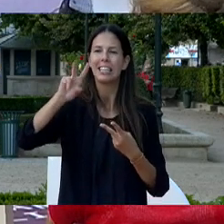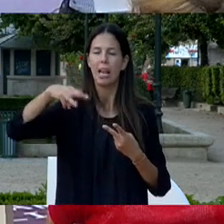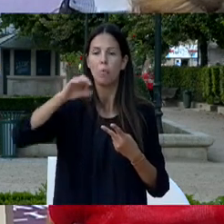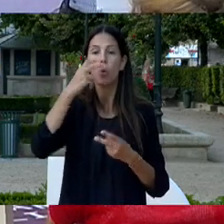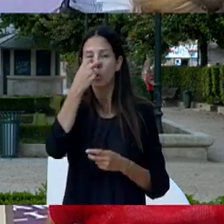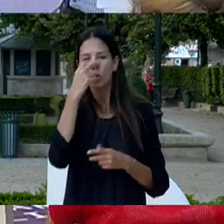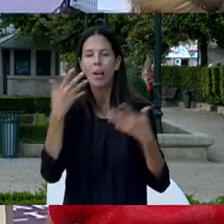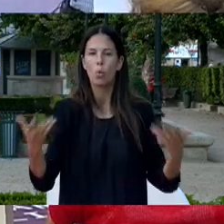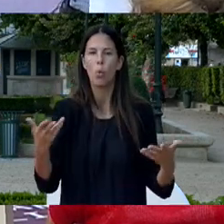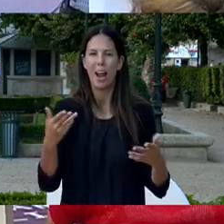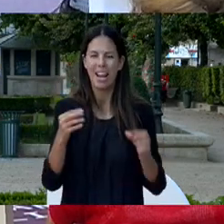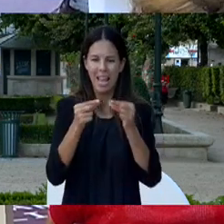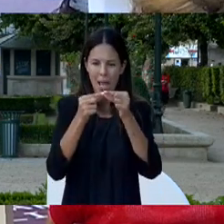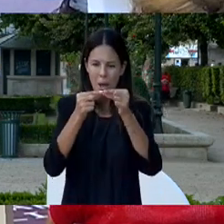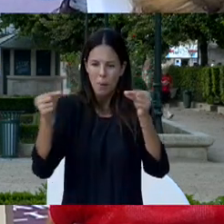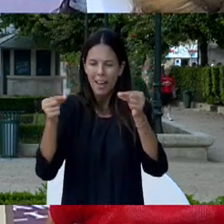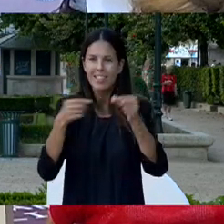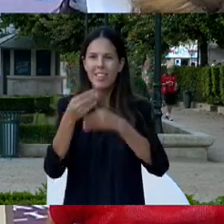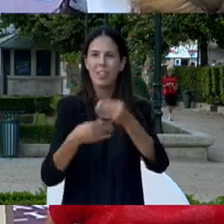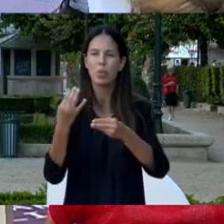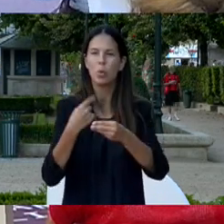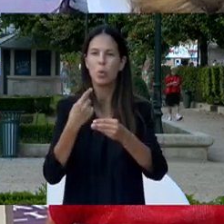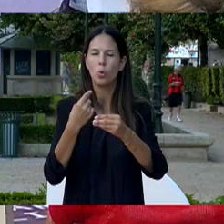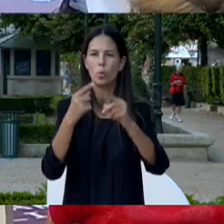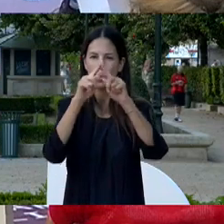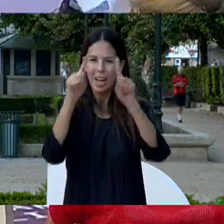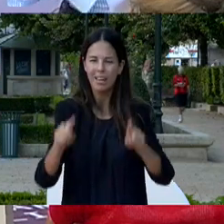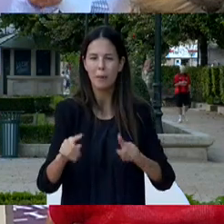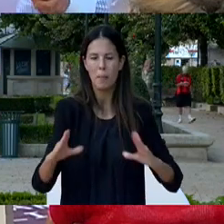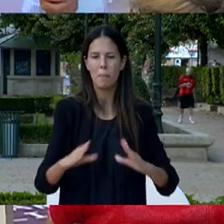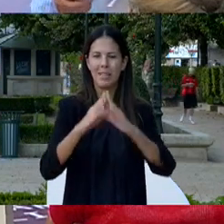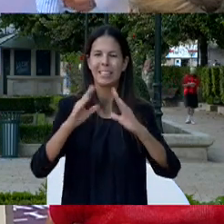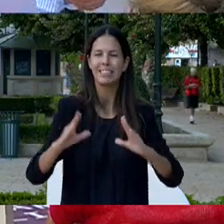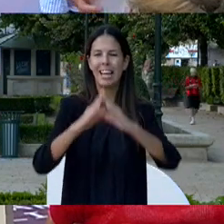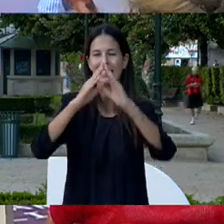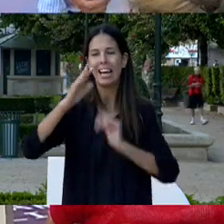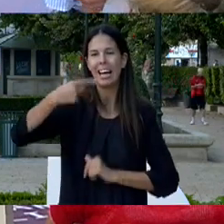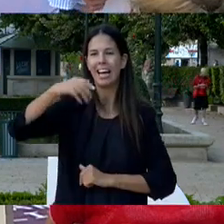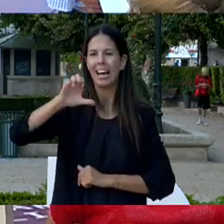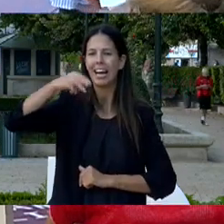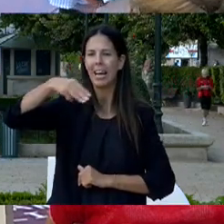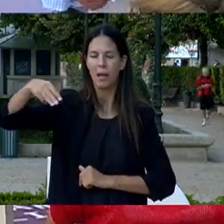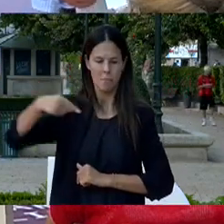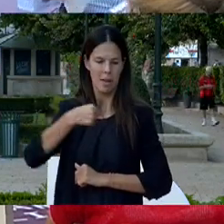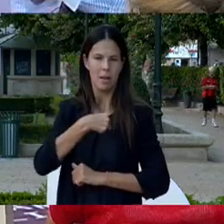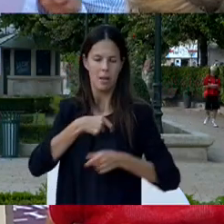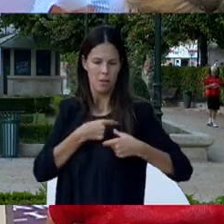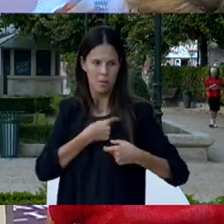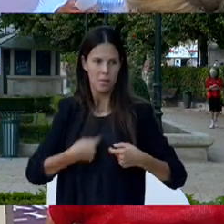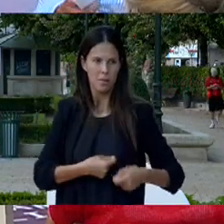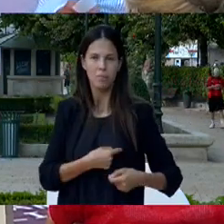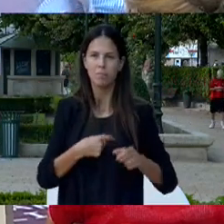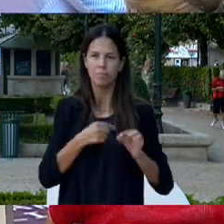balas furaron unha estampita de Santa Gemma que levaba Telmo no peito. É dicir, que